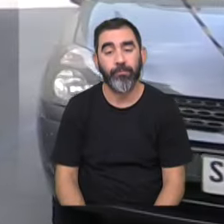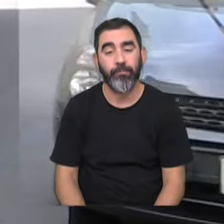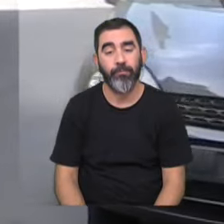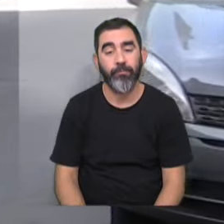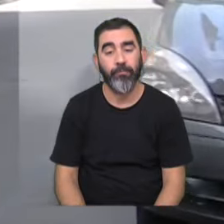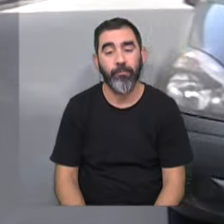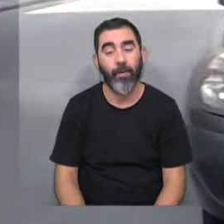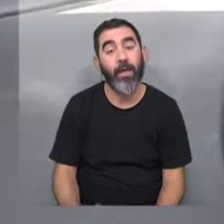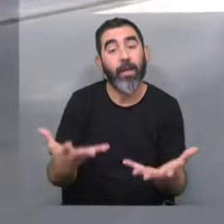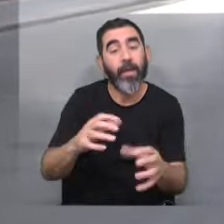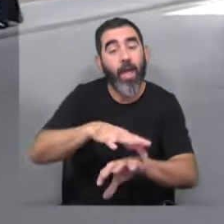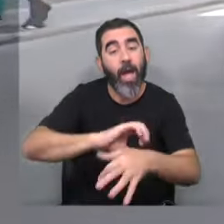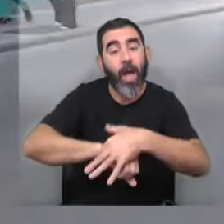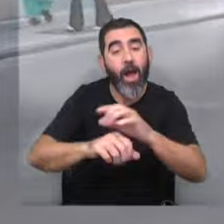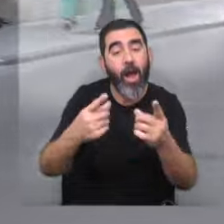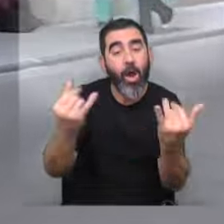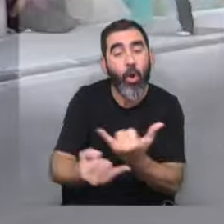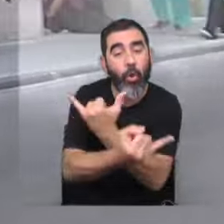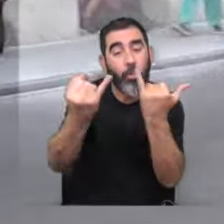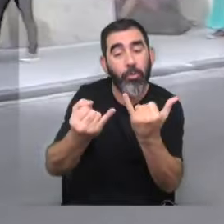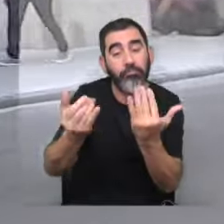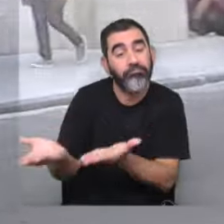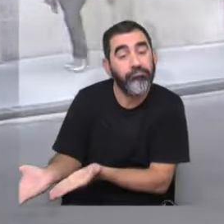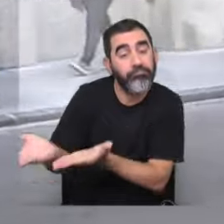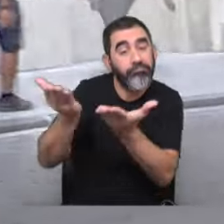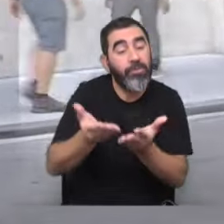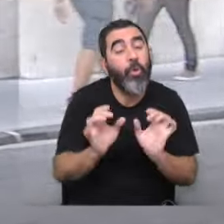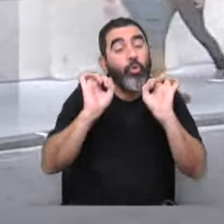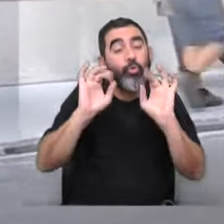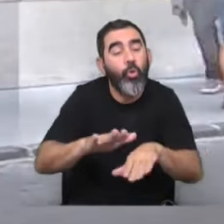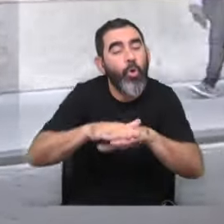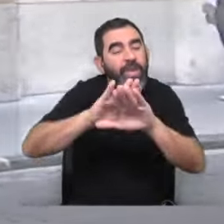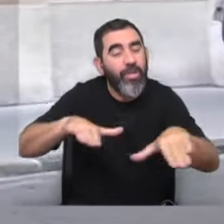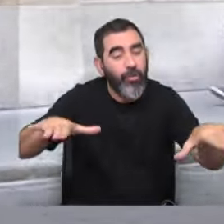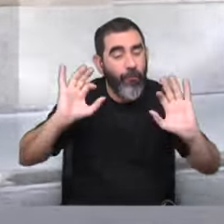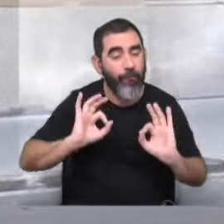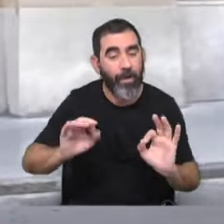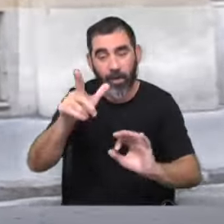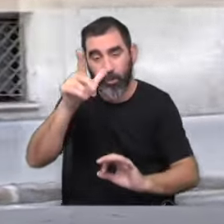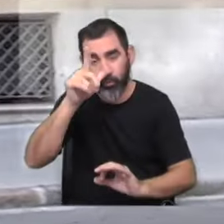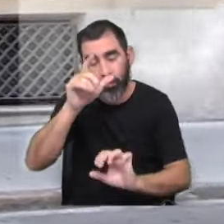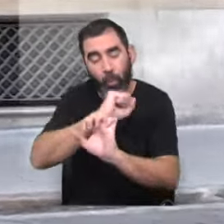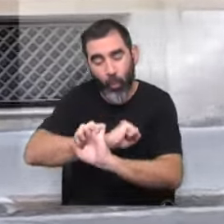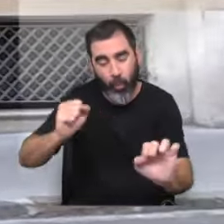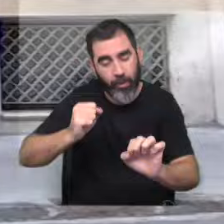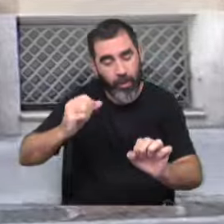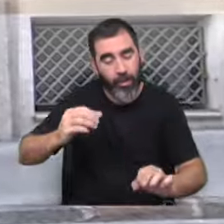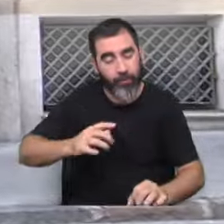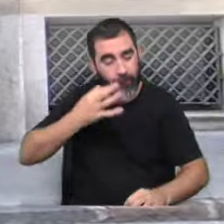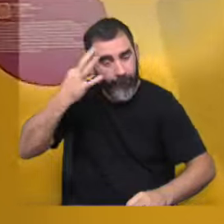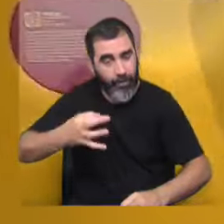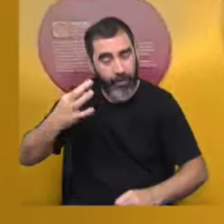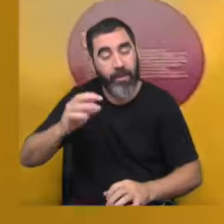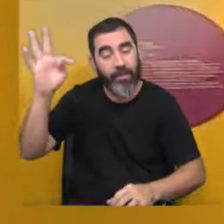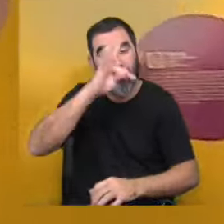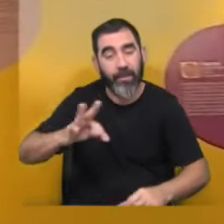¿Quieres ser arqueólogo por un día? La tentadora invitación es solo para los más chicos que en vacaciones de julio podrán hacer realidad este sueño en el